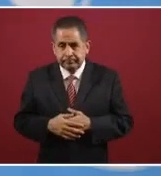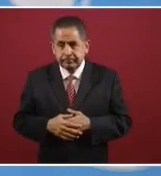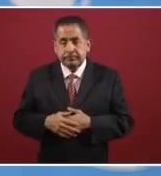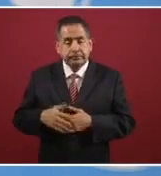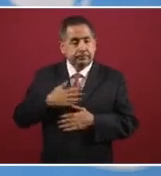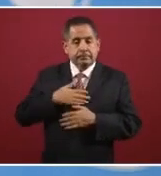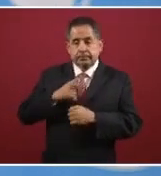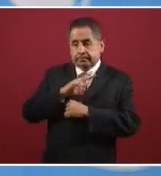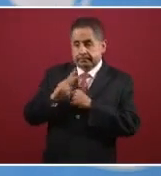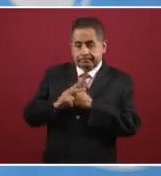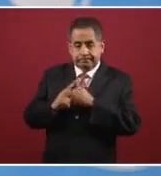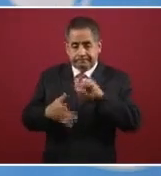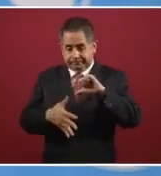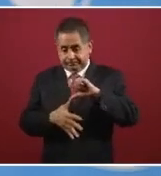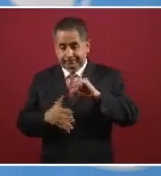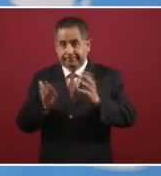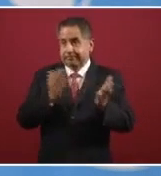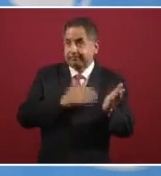y ha sido muy volátil.